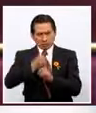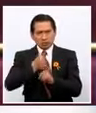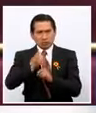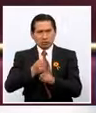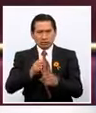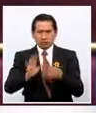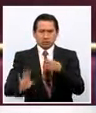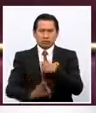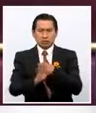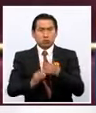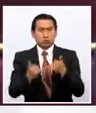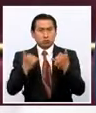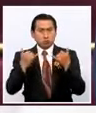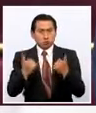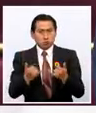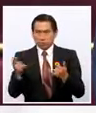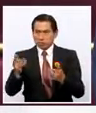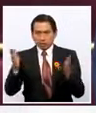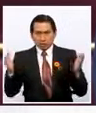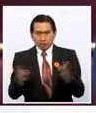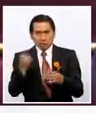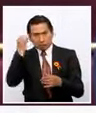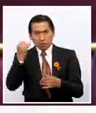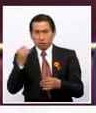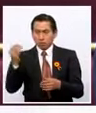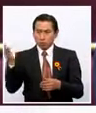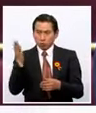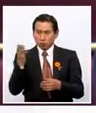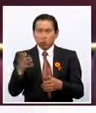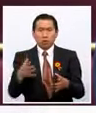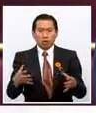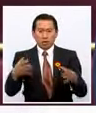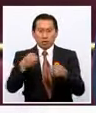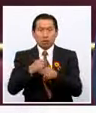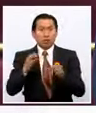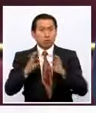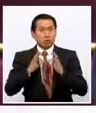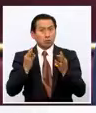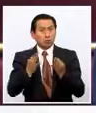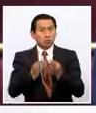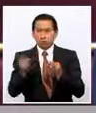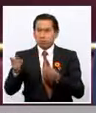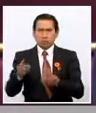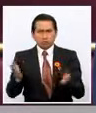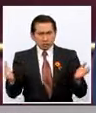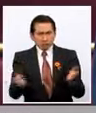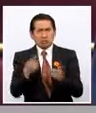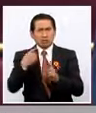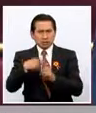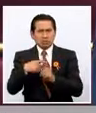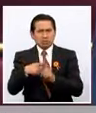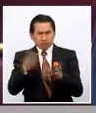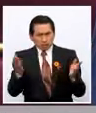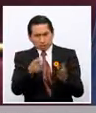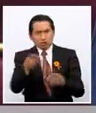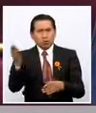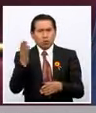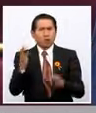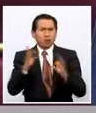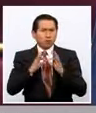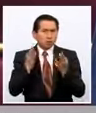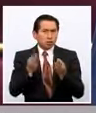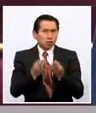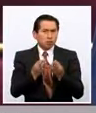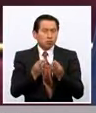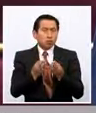hoy o impulsar el bono canasta familiar o peleando para defender o impulsar el bono familia